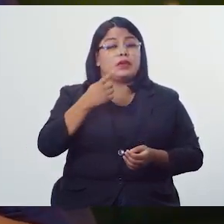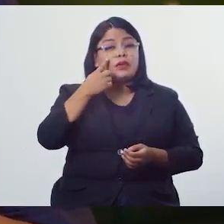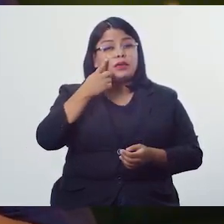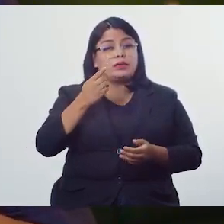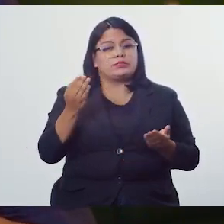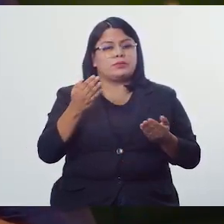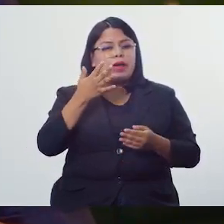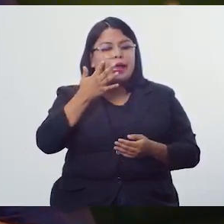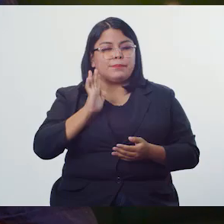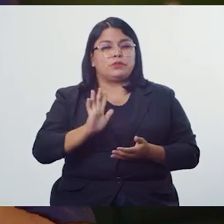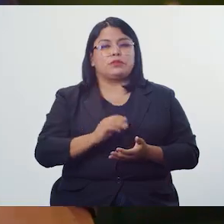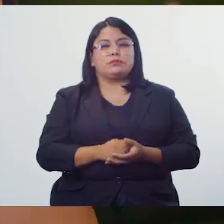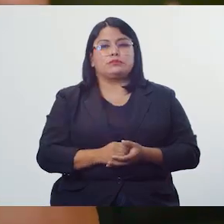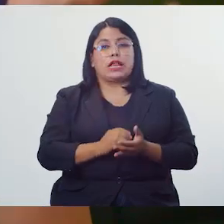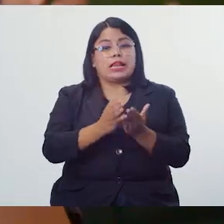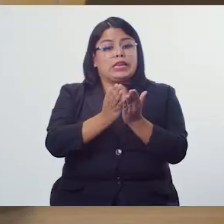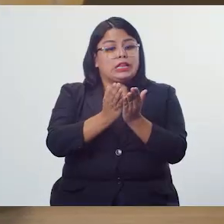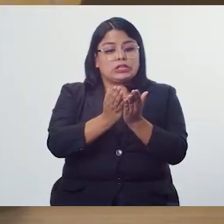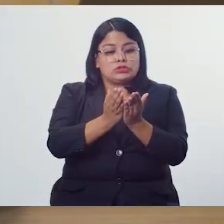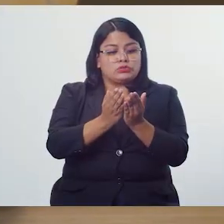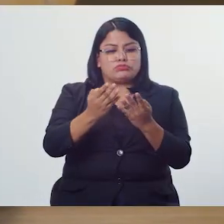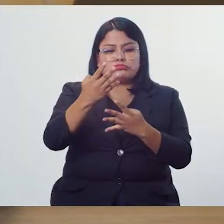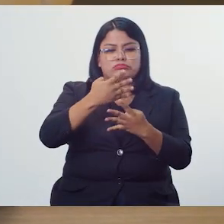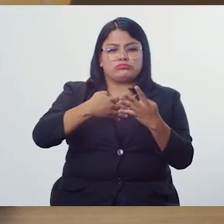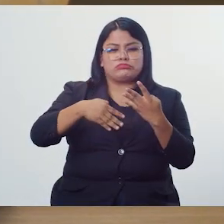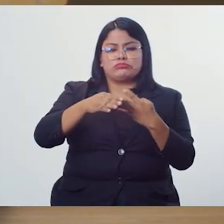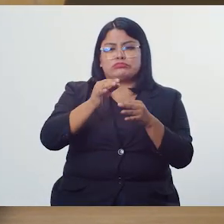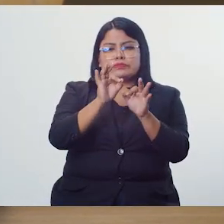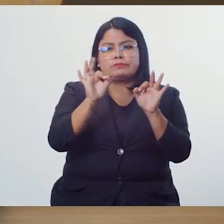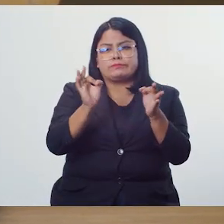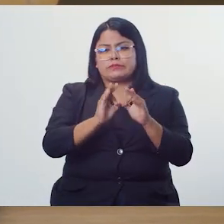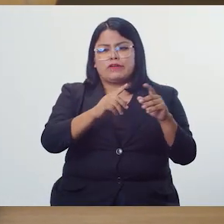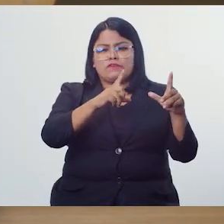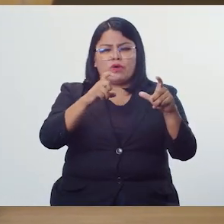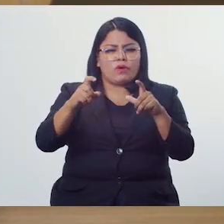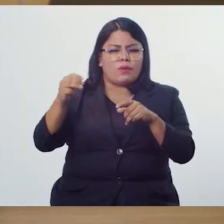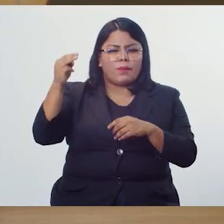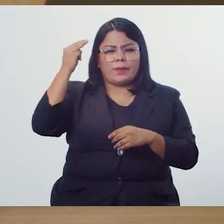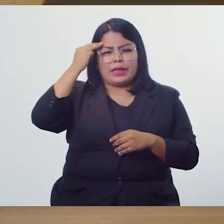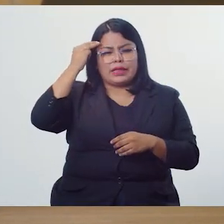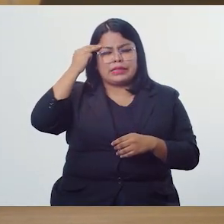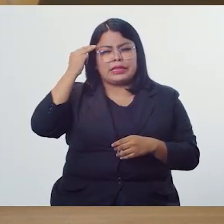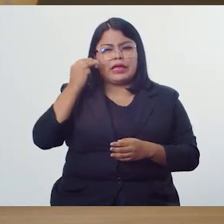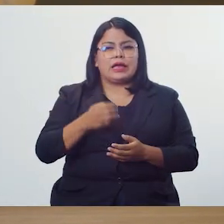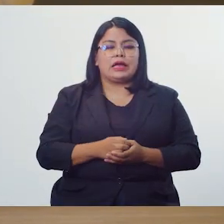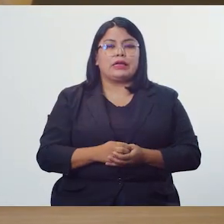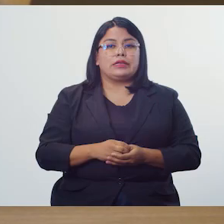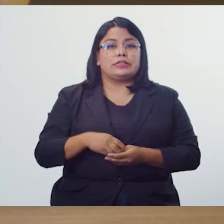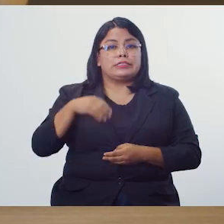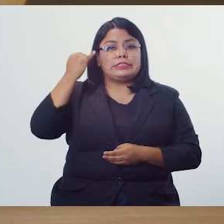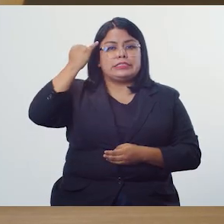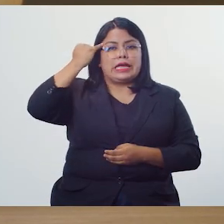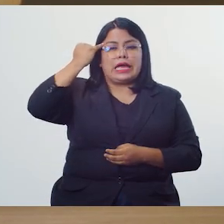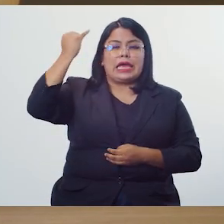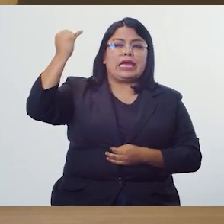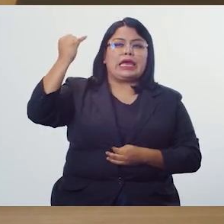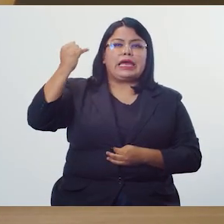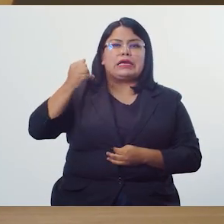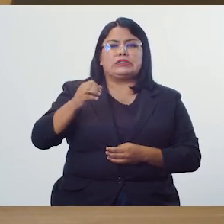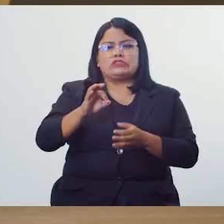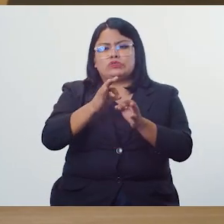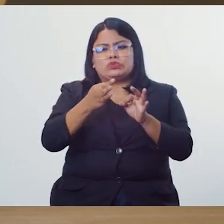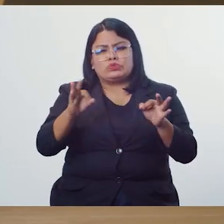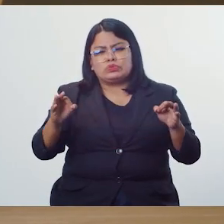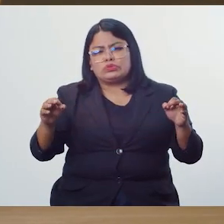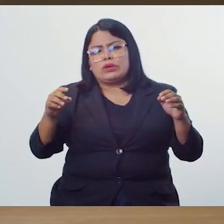a cabo, como por ejemplo lecturas en torno a un texto, imágenes mentales, predicción por medio de imágenes o